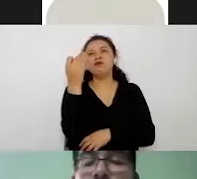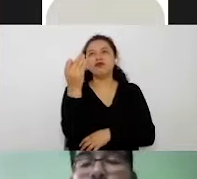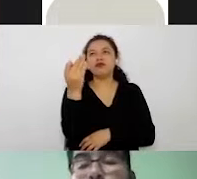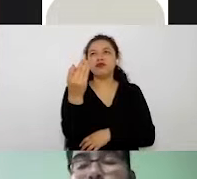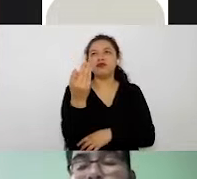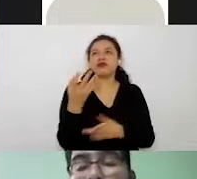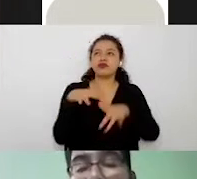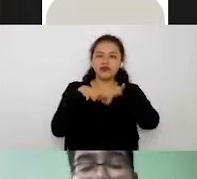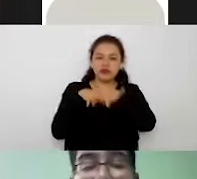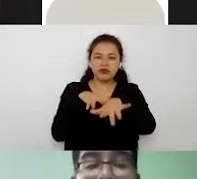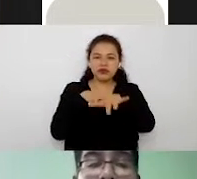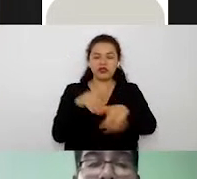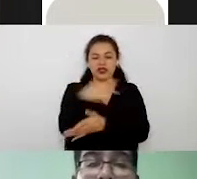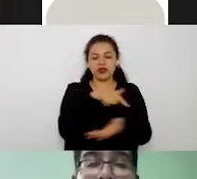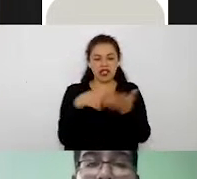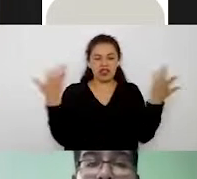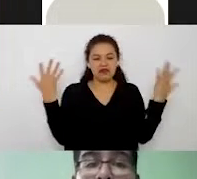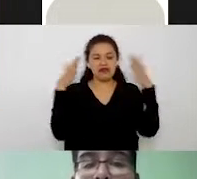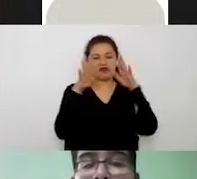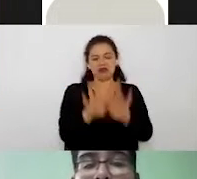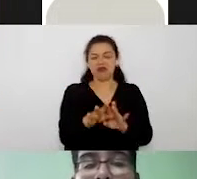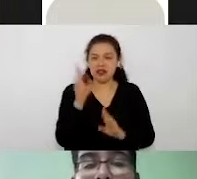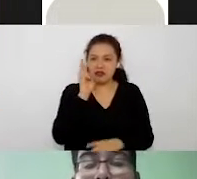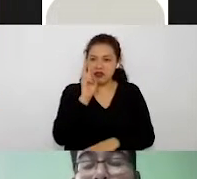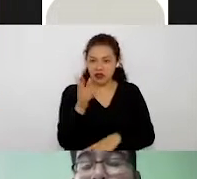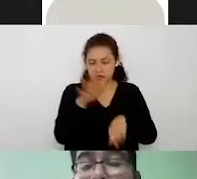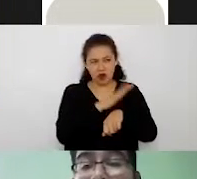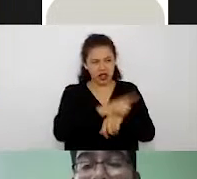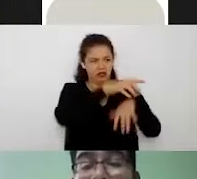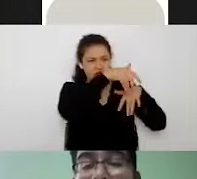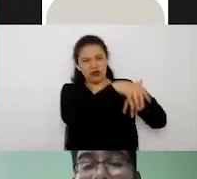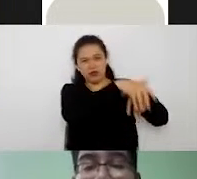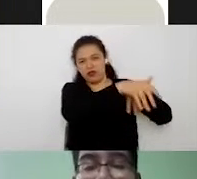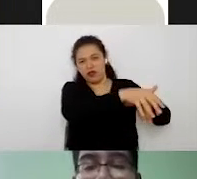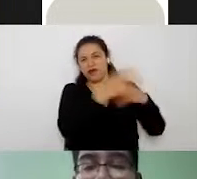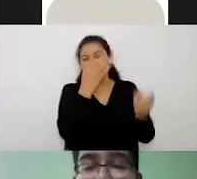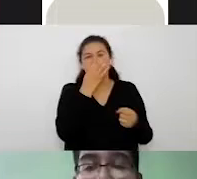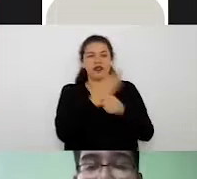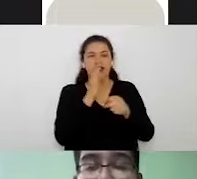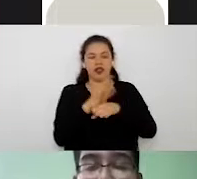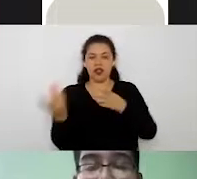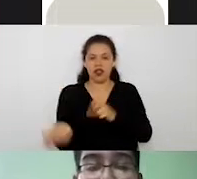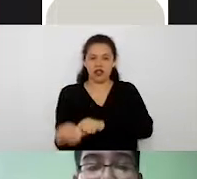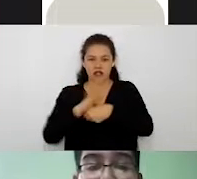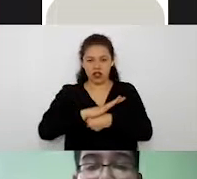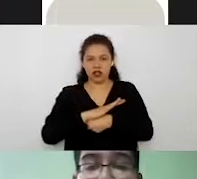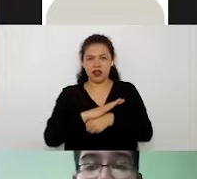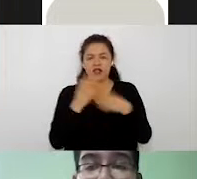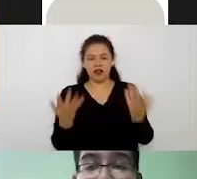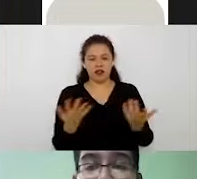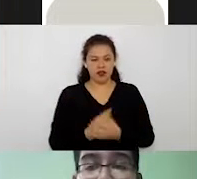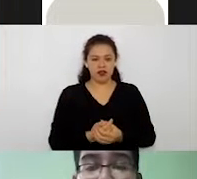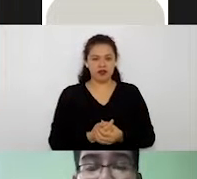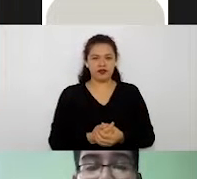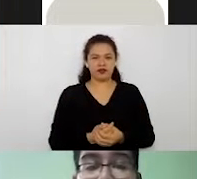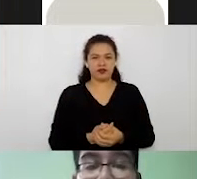que encontremos lugares cerrados. Eh, por ejemplo, ahorita lo del COVID, pues vino a detener prácticamente la